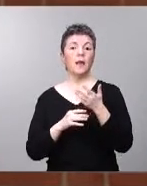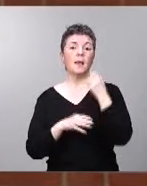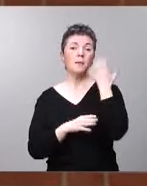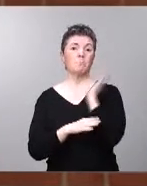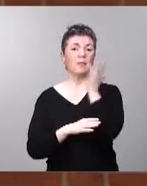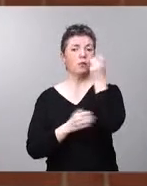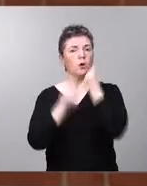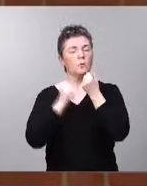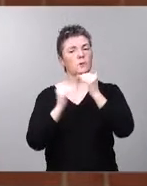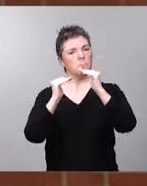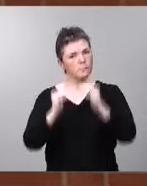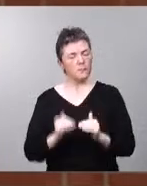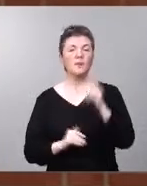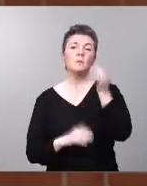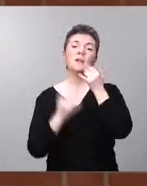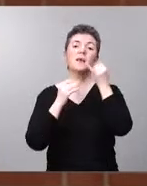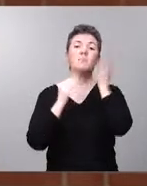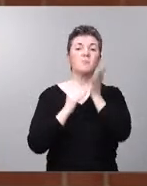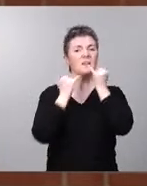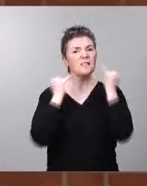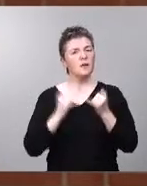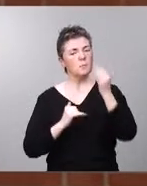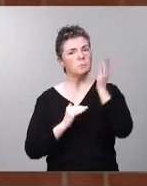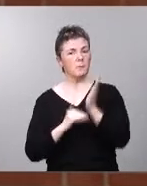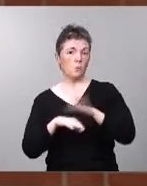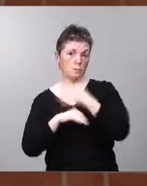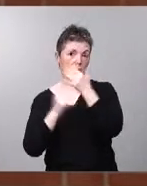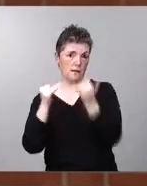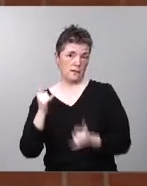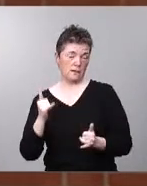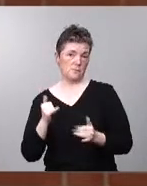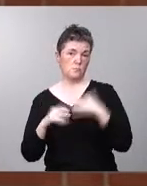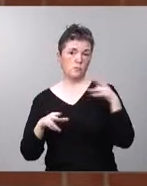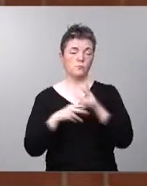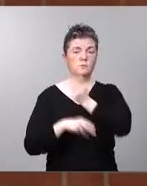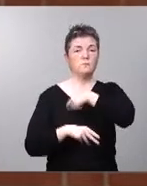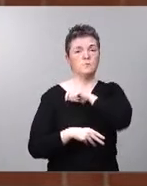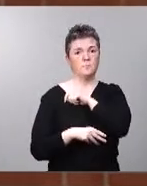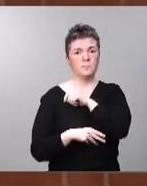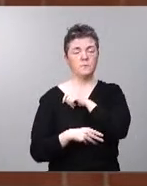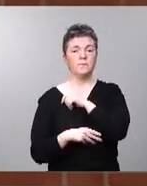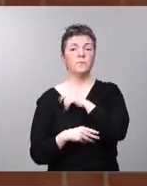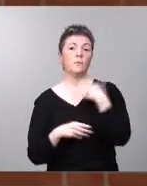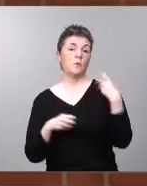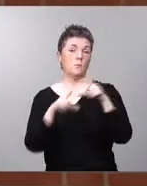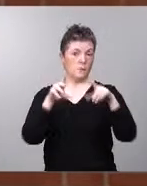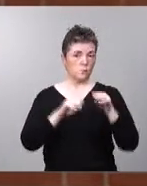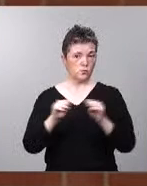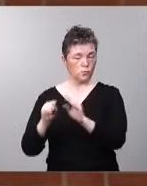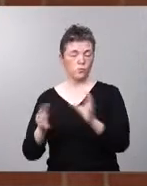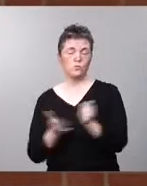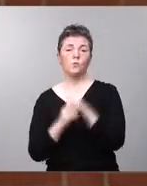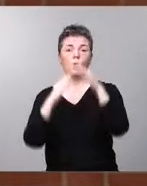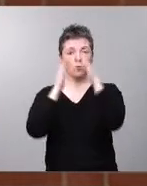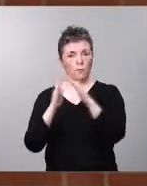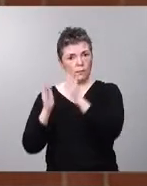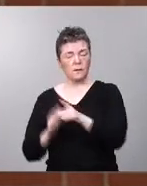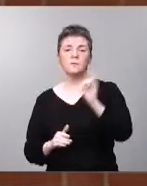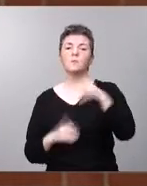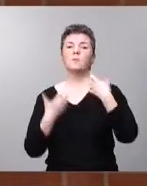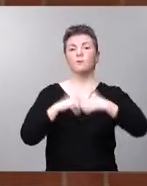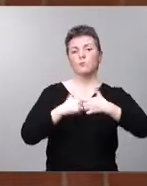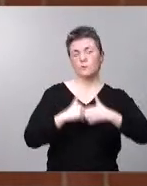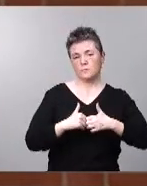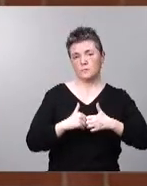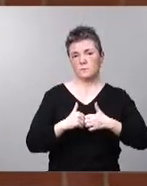el energético de esta crisis sobre la sociedad española sobre sus empresas sobre los hogares sobre la industria y sin